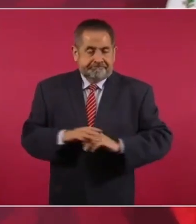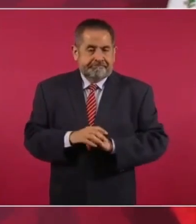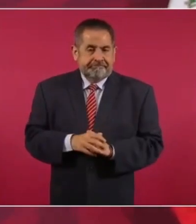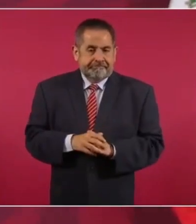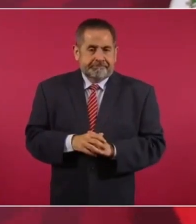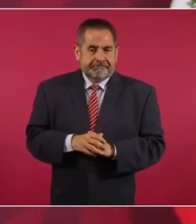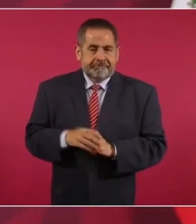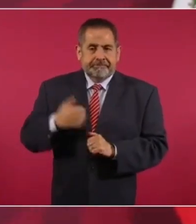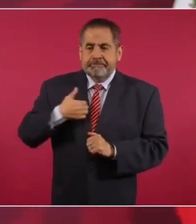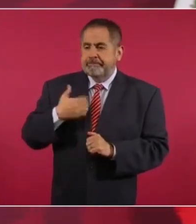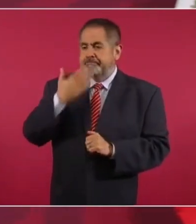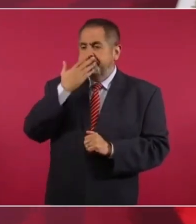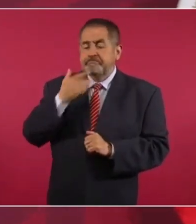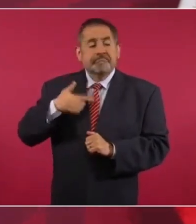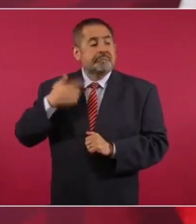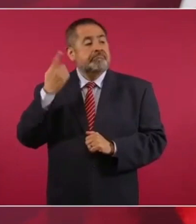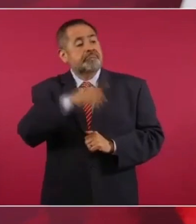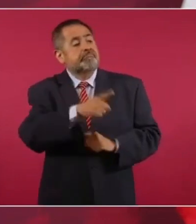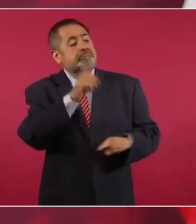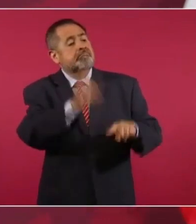No lo hacemos por principio